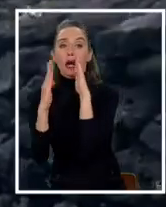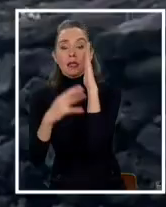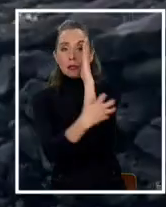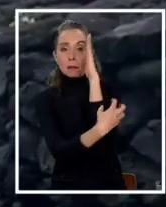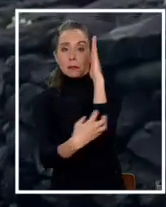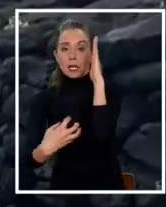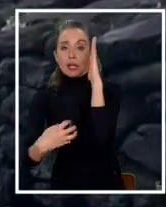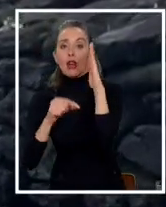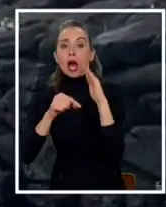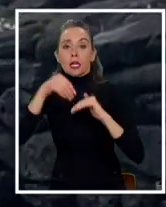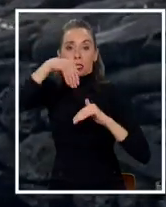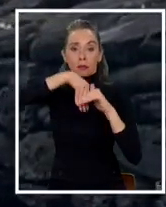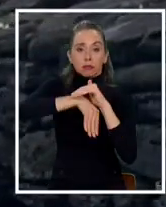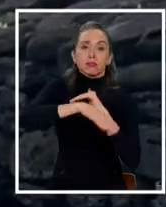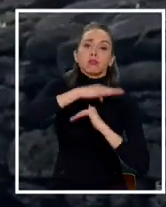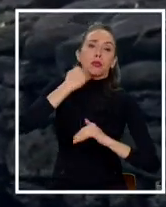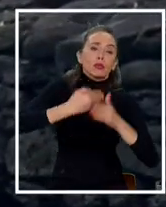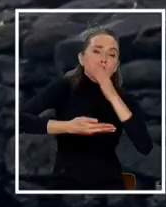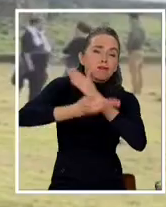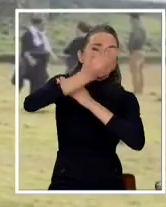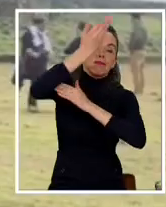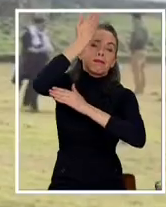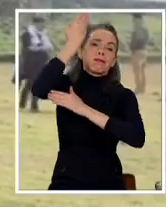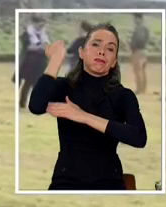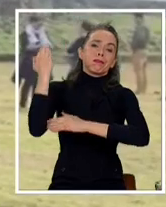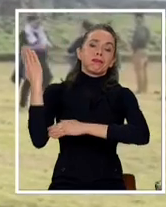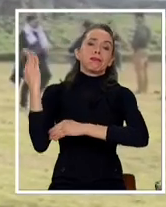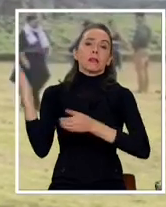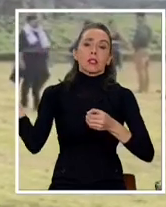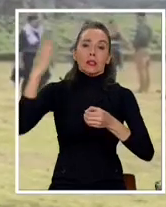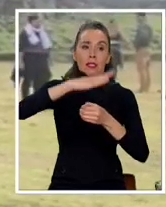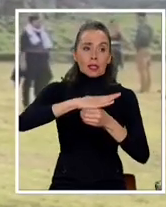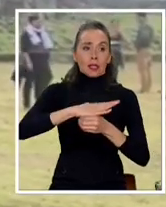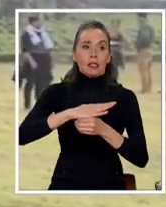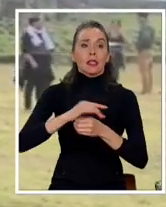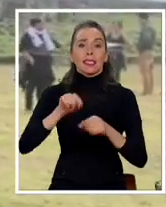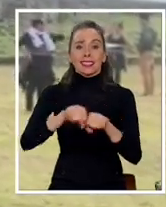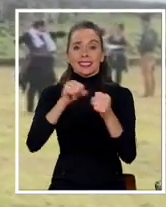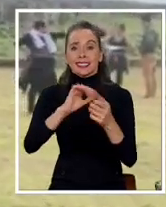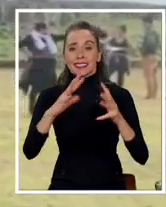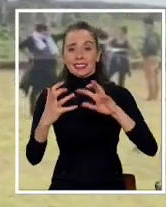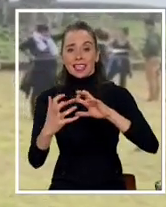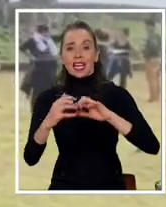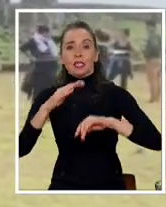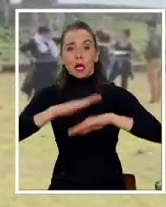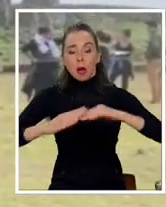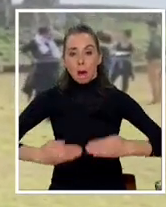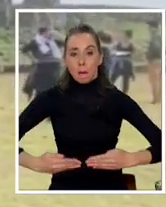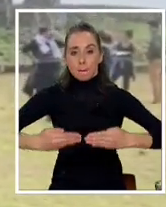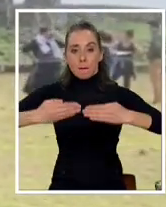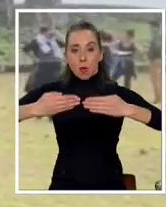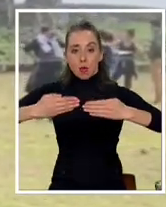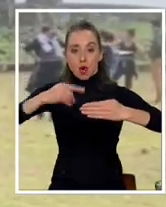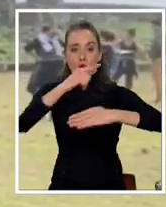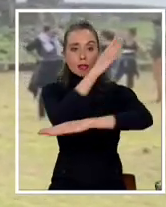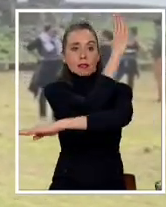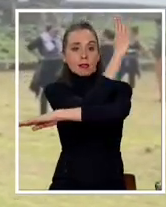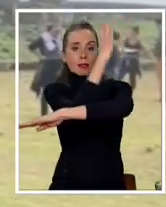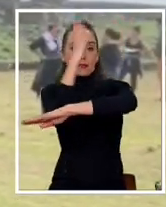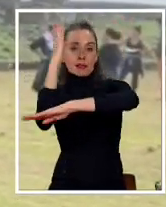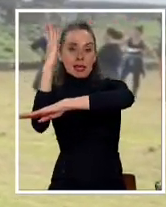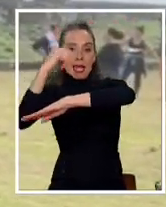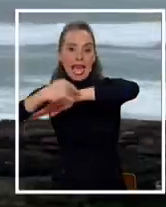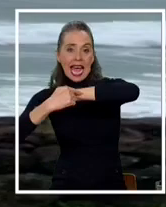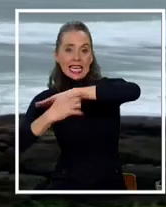corresponde a sepulcros de los ancestros. Entendemos que el daño ocurrió en el muro del aju y nuestra